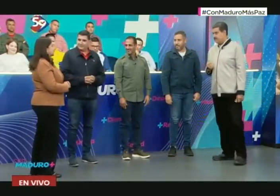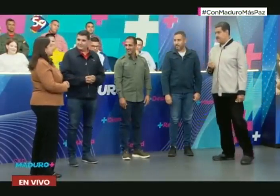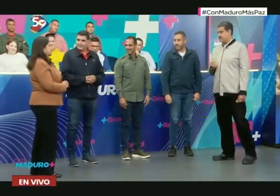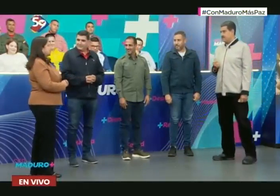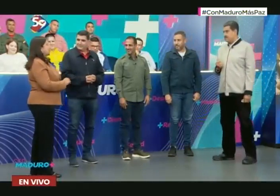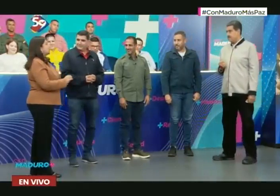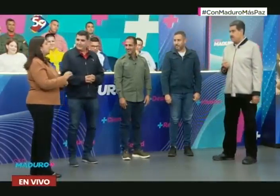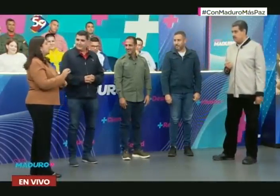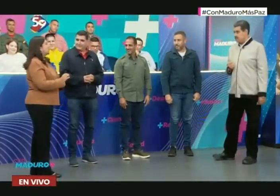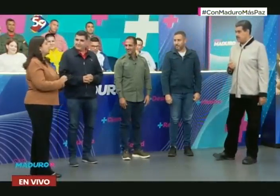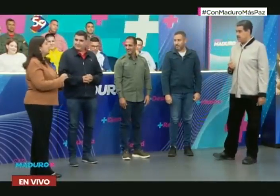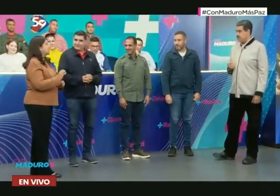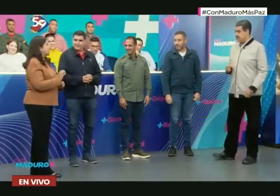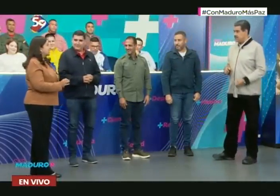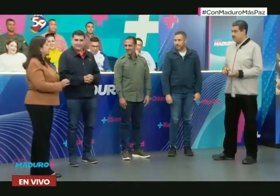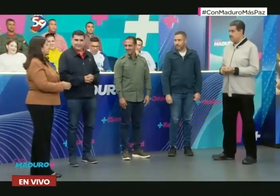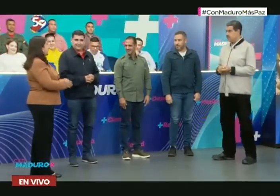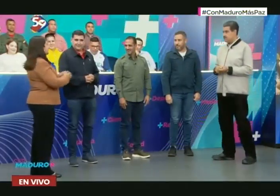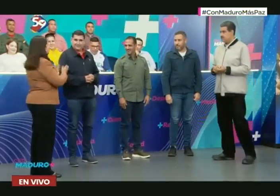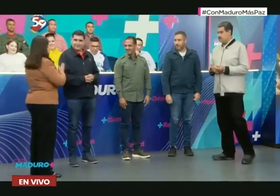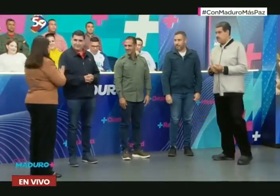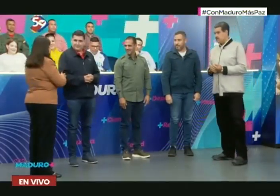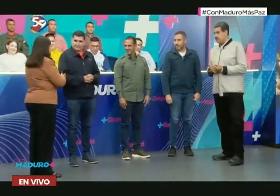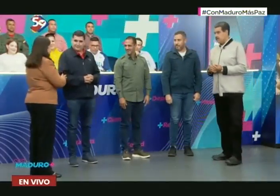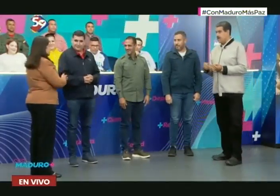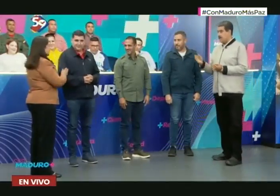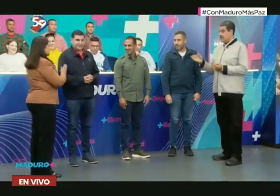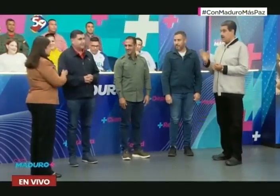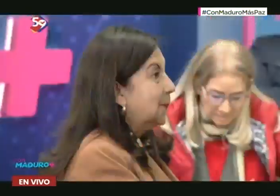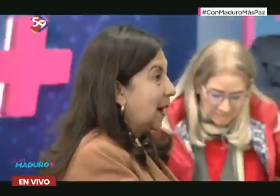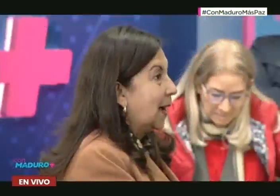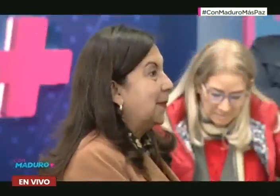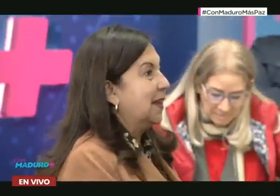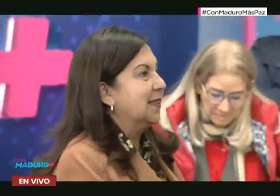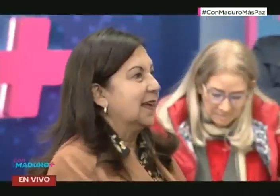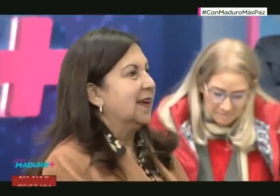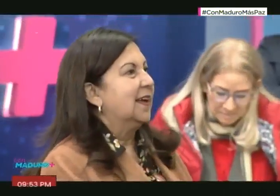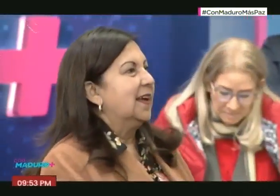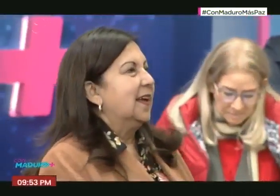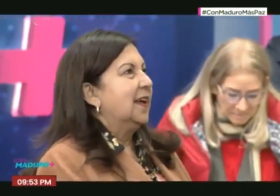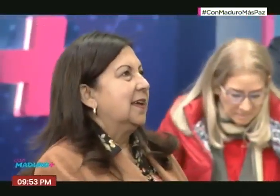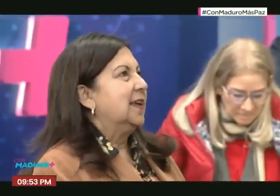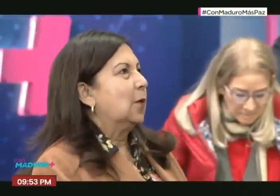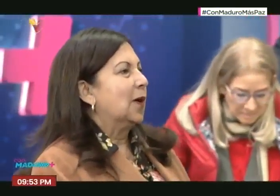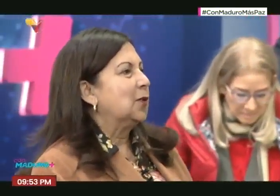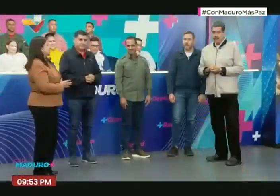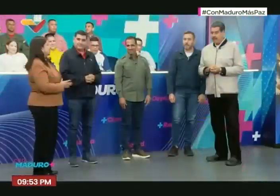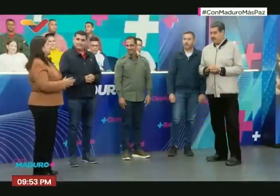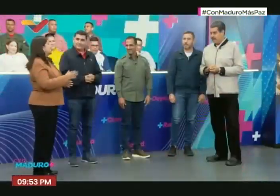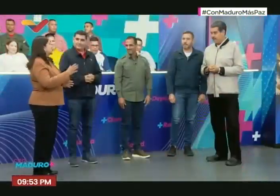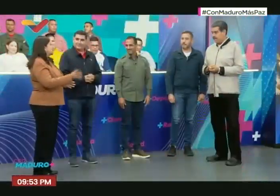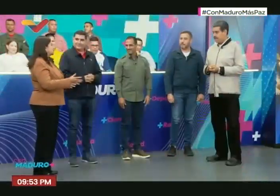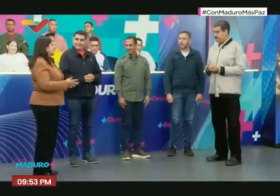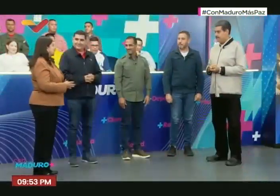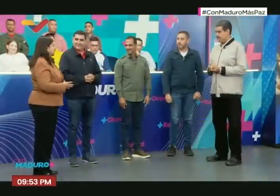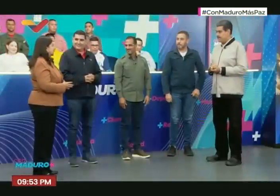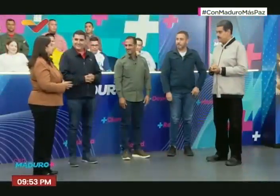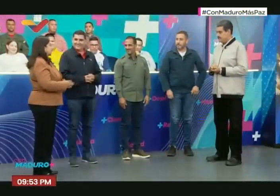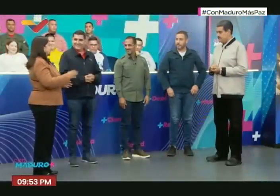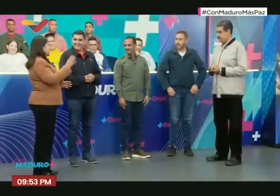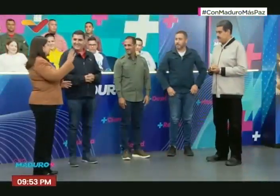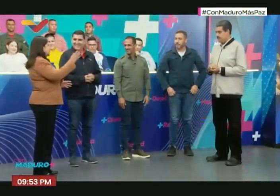123 mejores promedios de Caracas que van a ir a Mérida. Van a Mérida. A disfrutar. Y cuando le di la